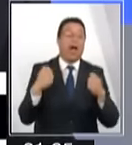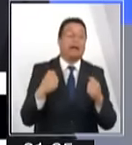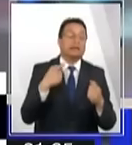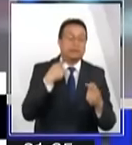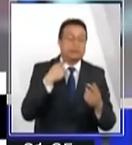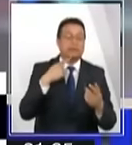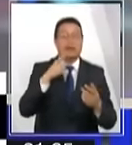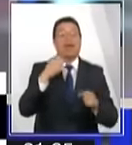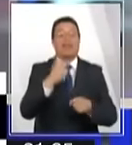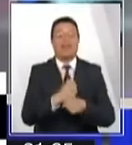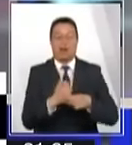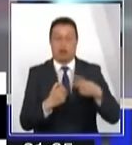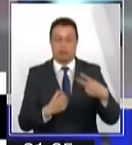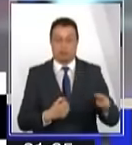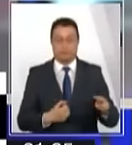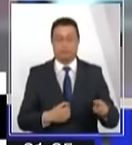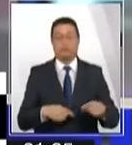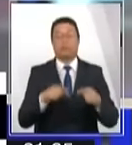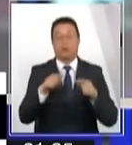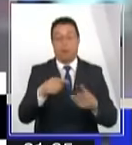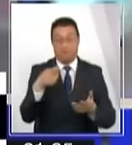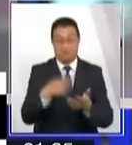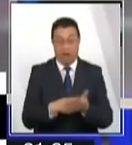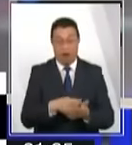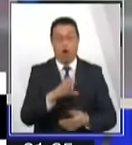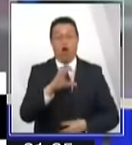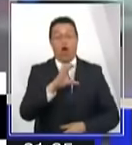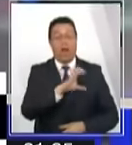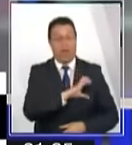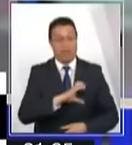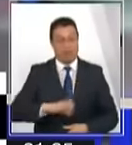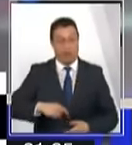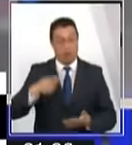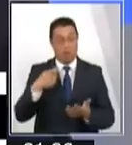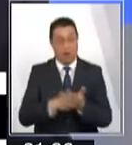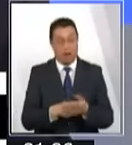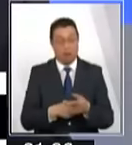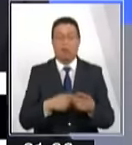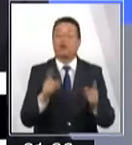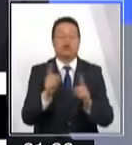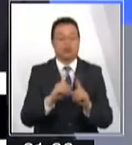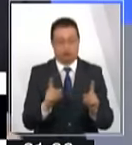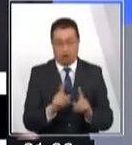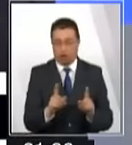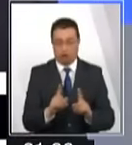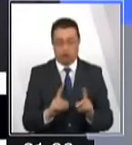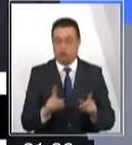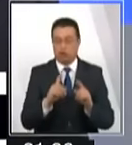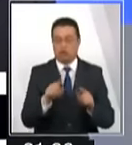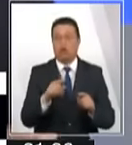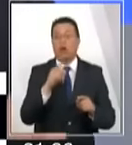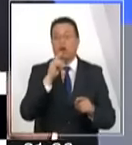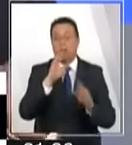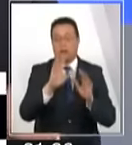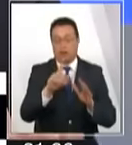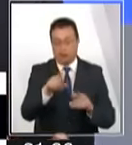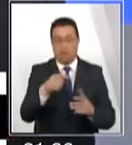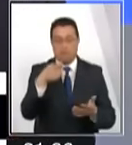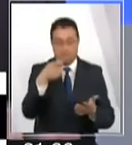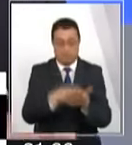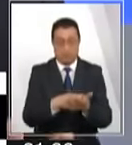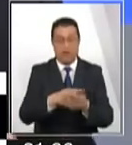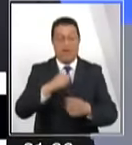propuesta ese seguro por lo tanto sería pagado por el estado e A qué no No ese seguro sería financiado por los